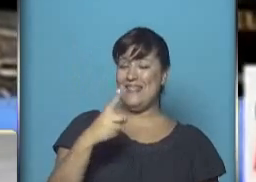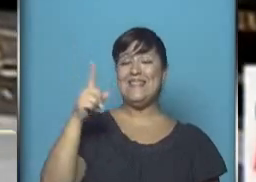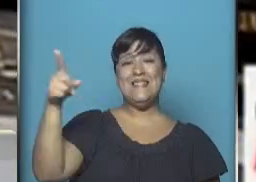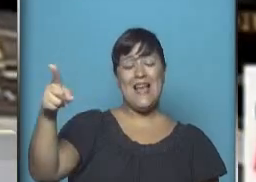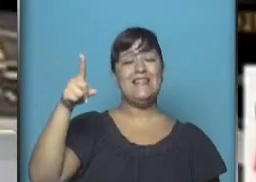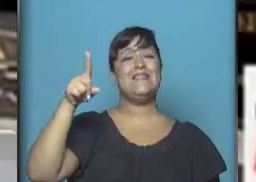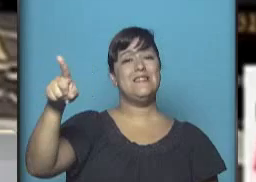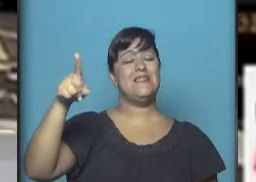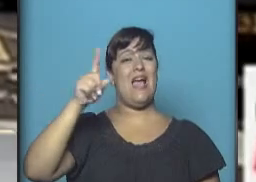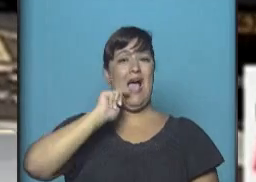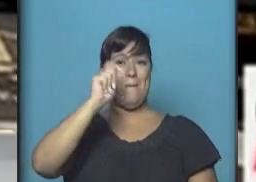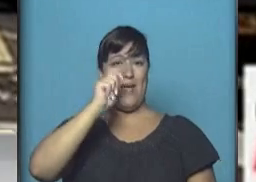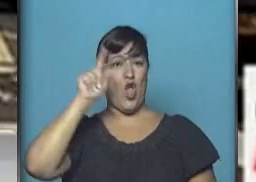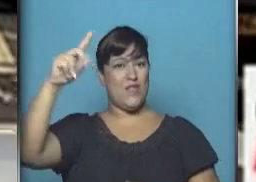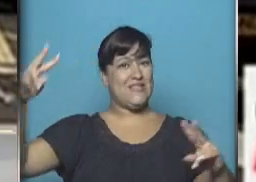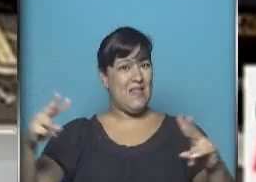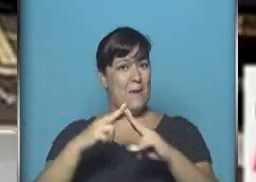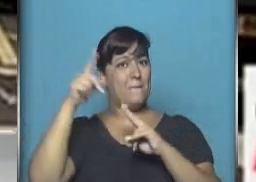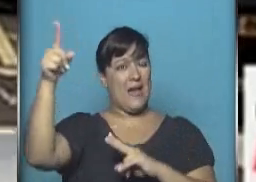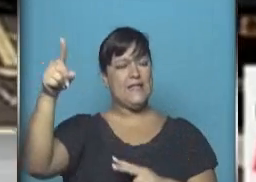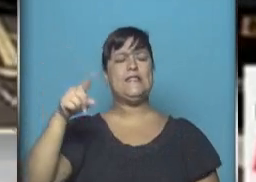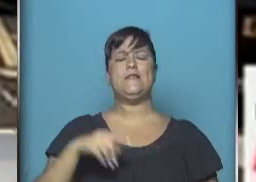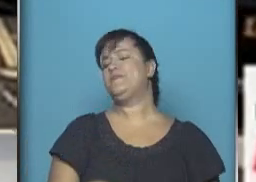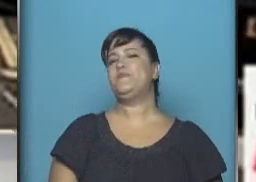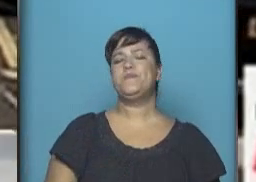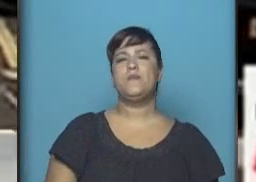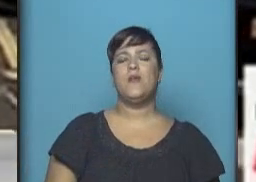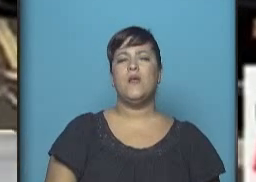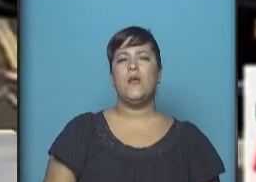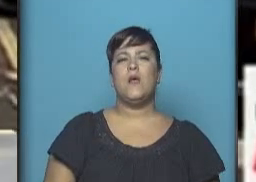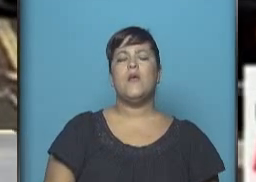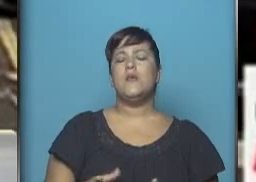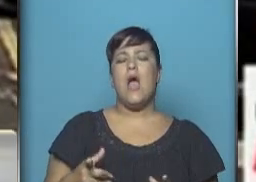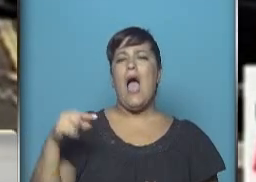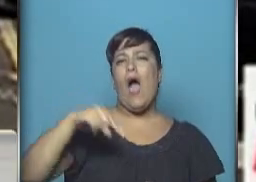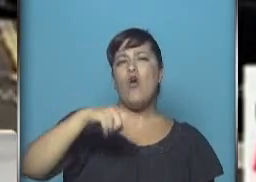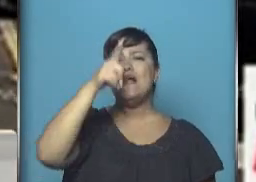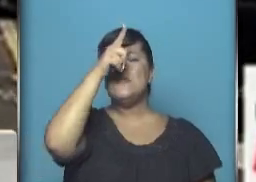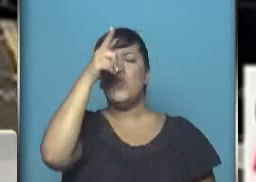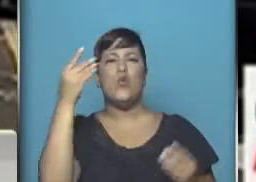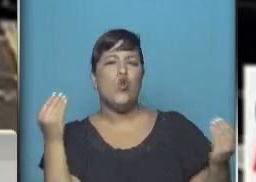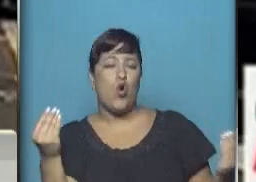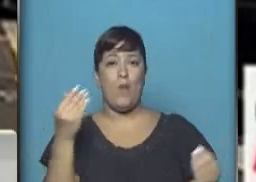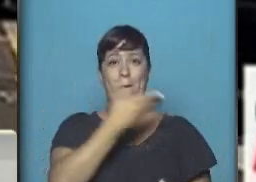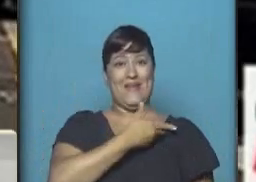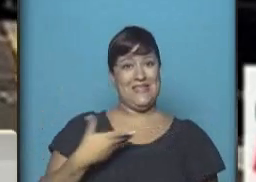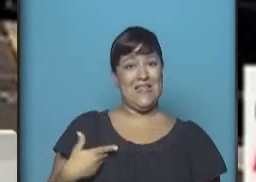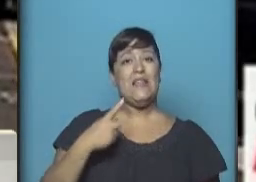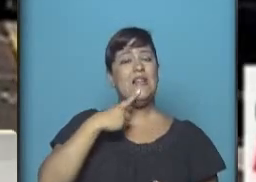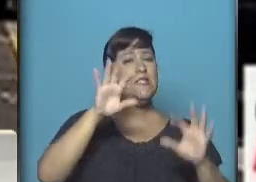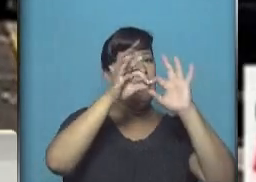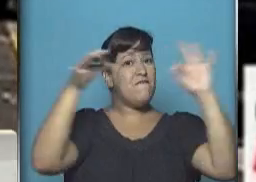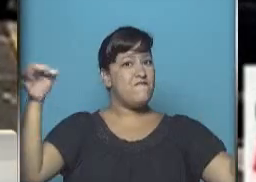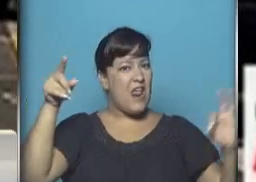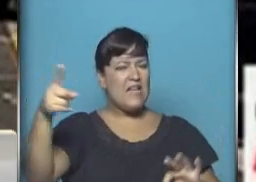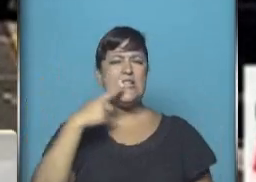corresponsal de RAC 1 allí en París. Lourdes, ¿qué medidas de seguridad se tomaron? Porque el presidente utilizó esa frase, definitivamente